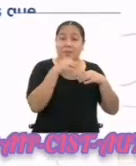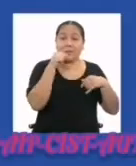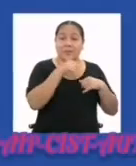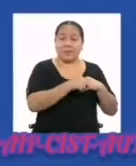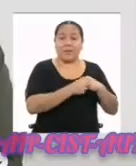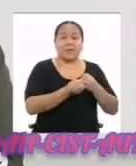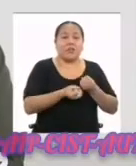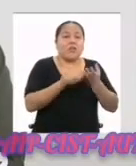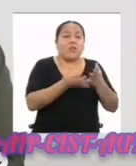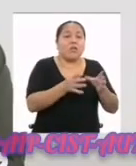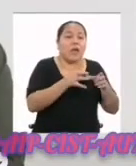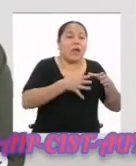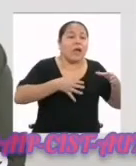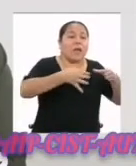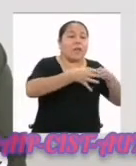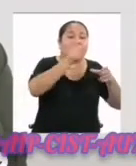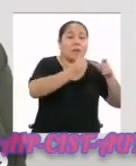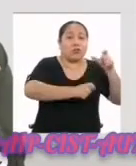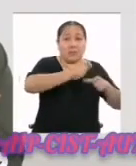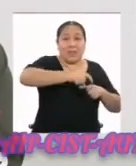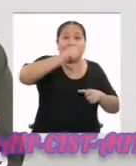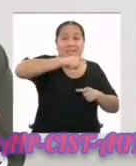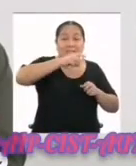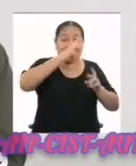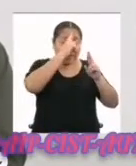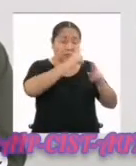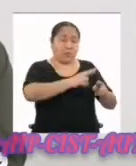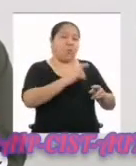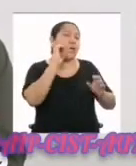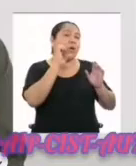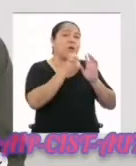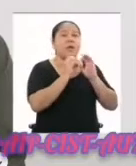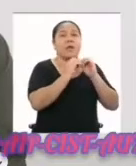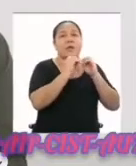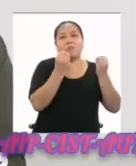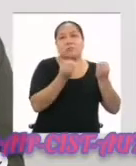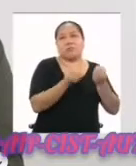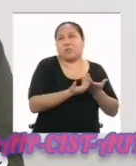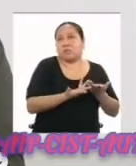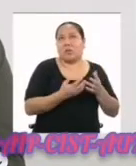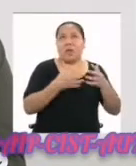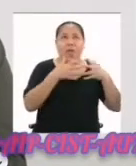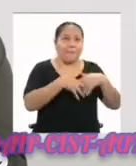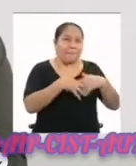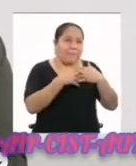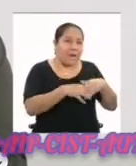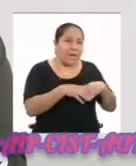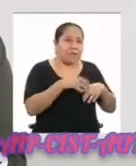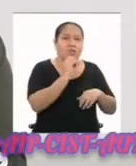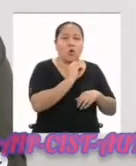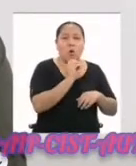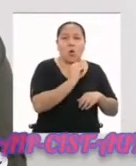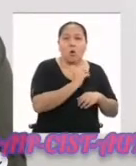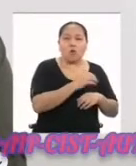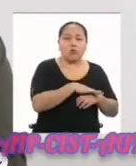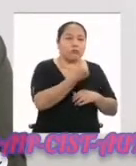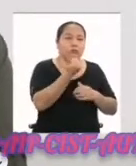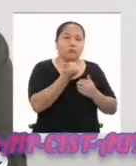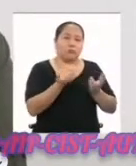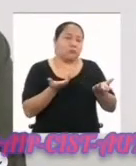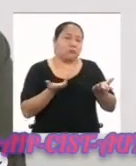para su cumplimiento. Estas organizaciones pueden ser empresas, pero también pueden ser otras